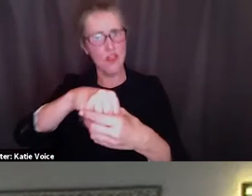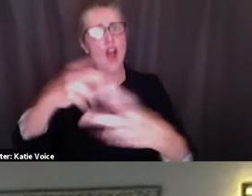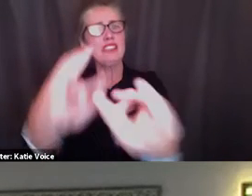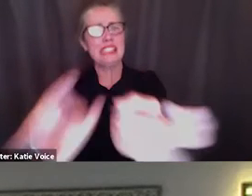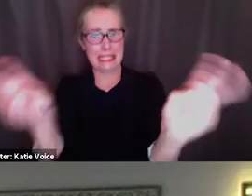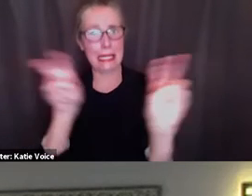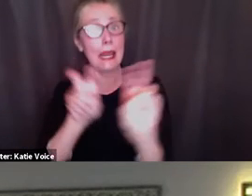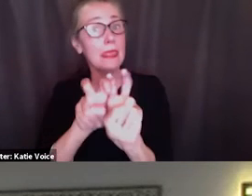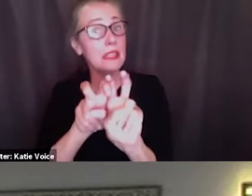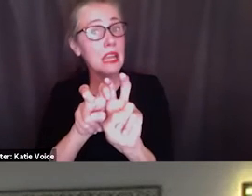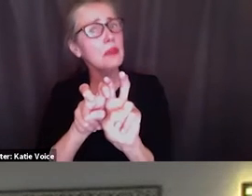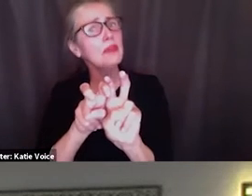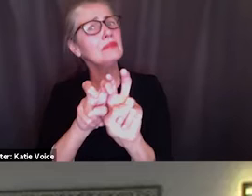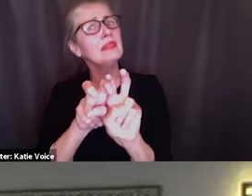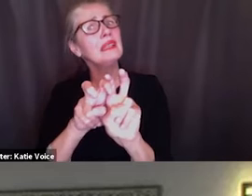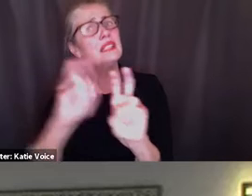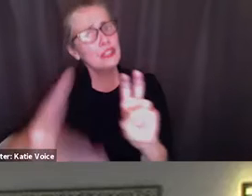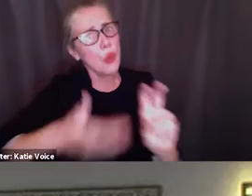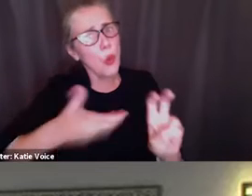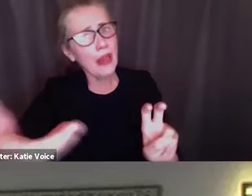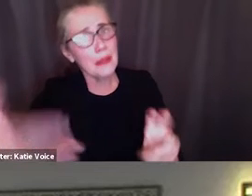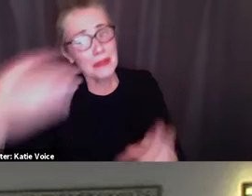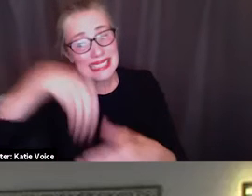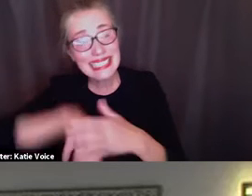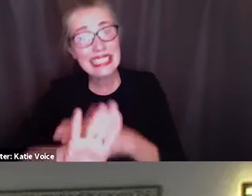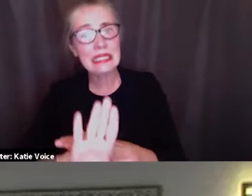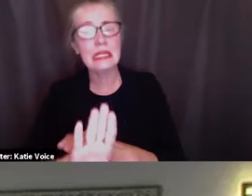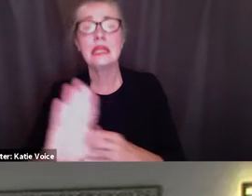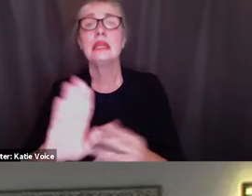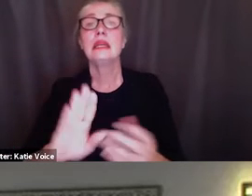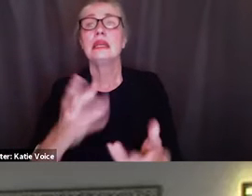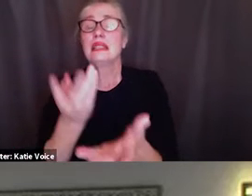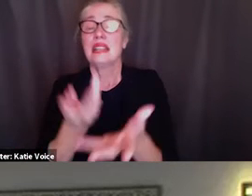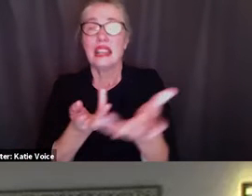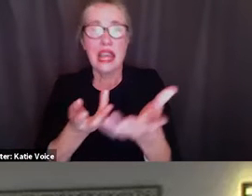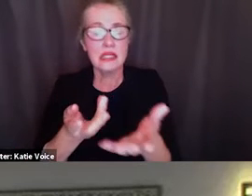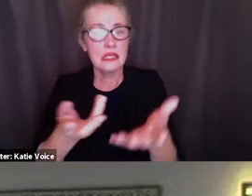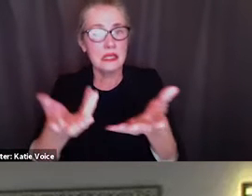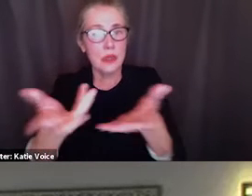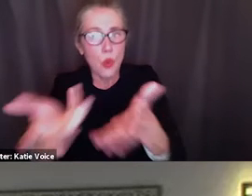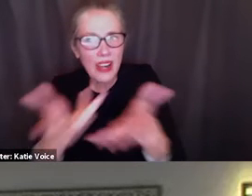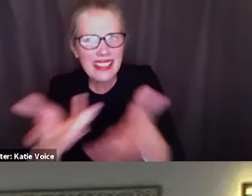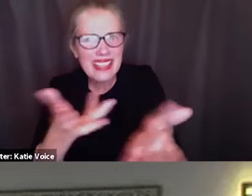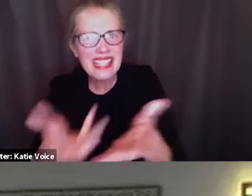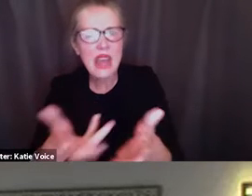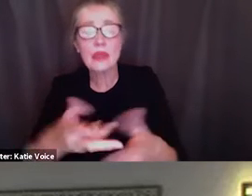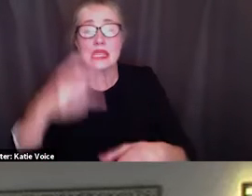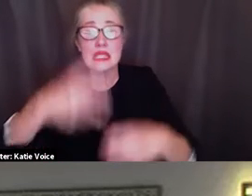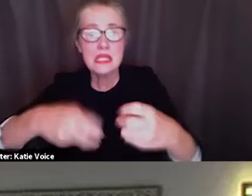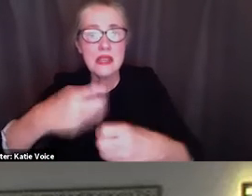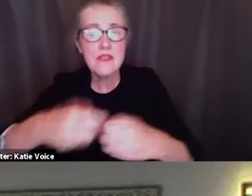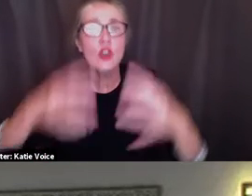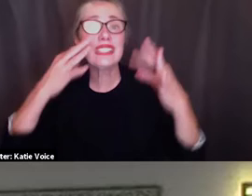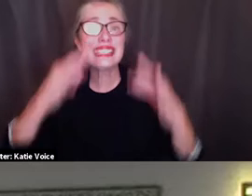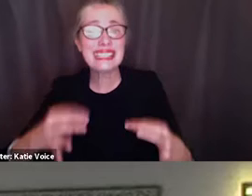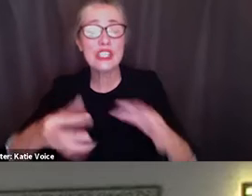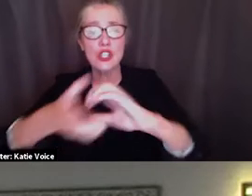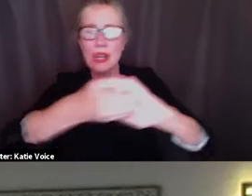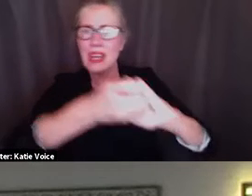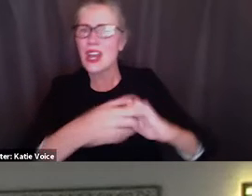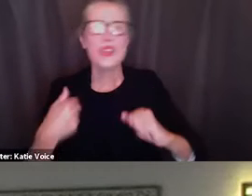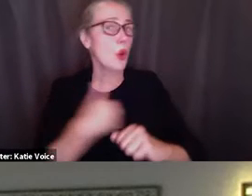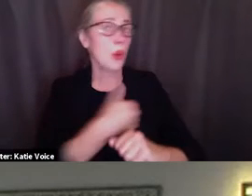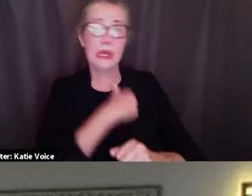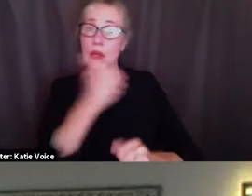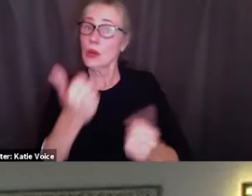mesa. Así que déjanos, por favor, entrar. Trabajar en estas decisiones sumamente difíciles juntos para que no